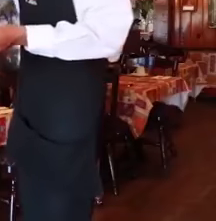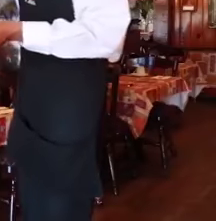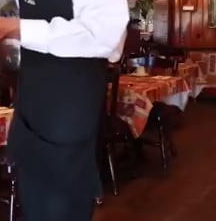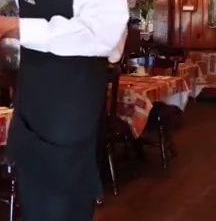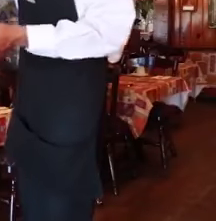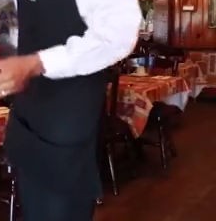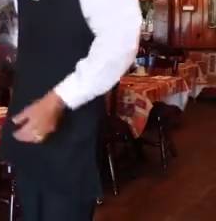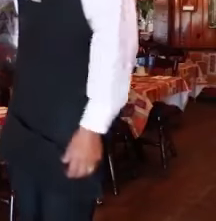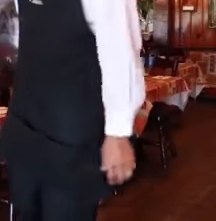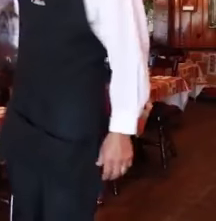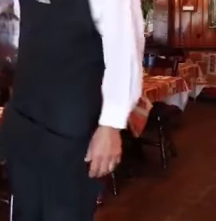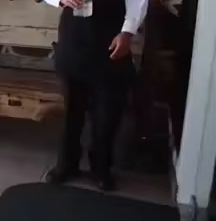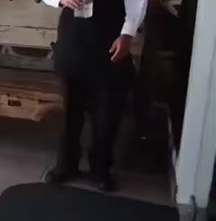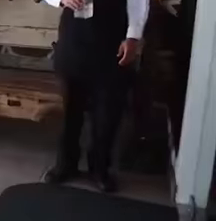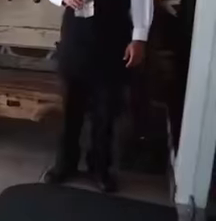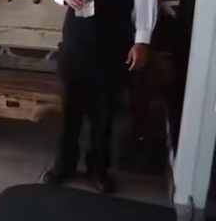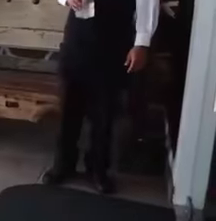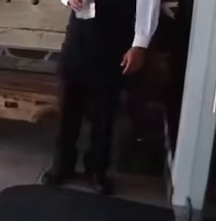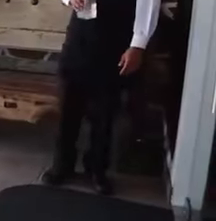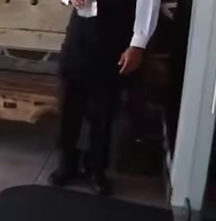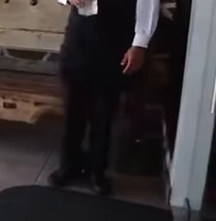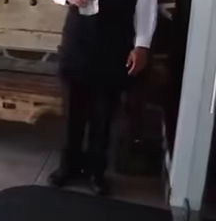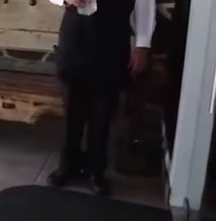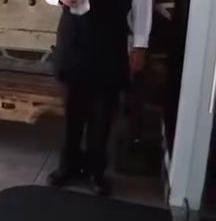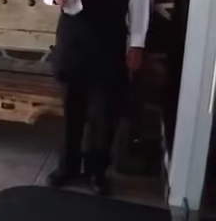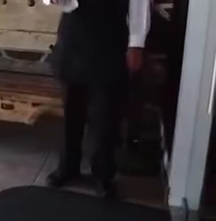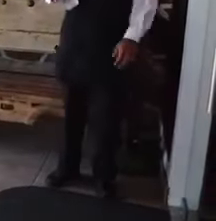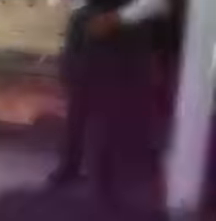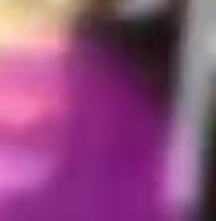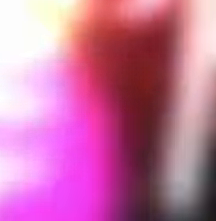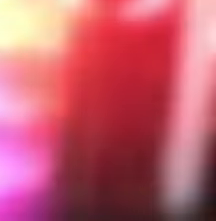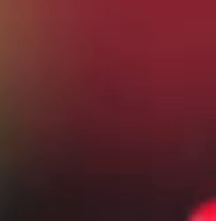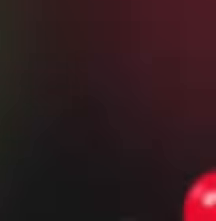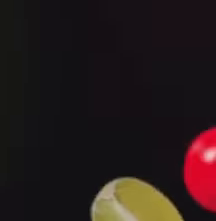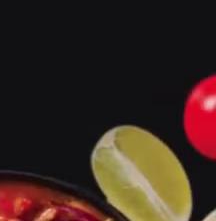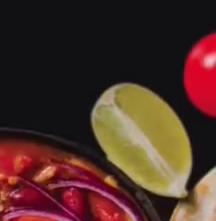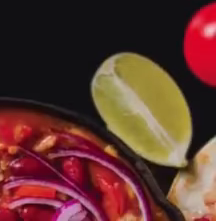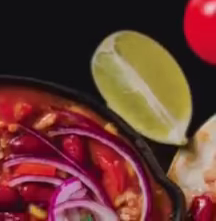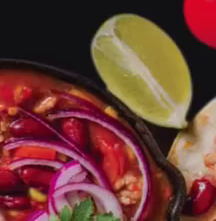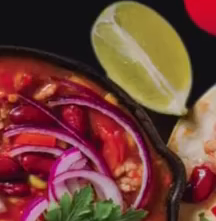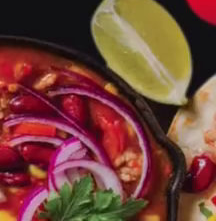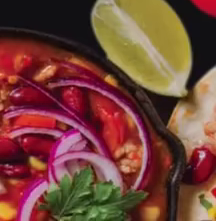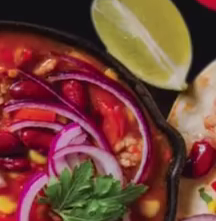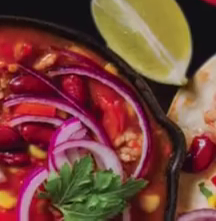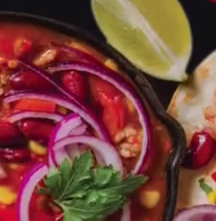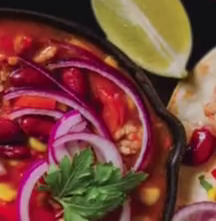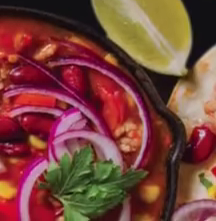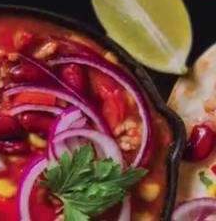en un ambiente seguro, aquí eres bienvenido. Estamos para servirte.